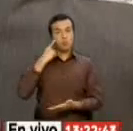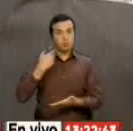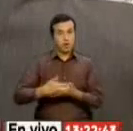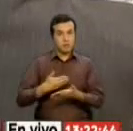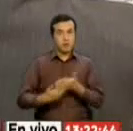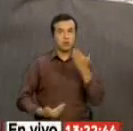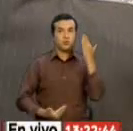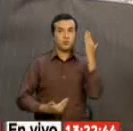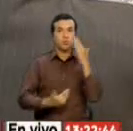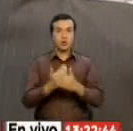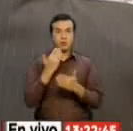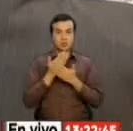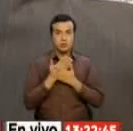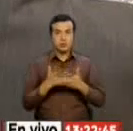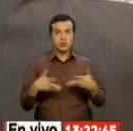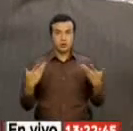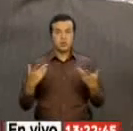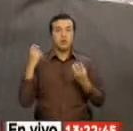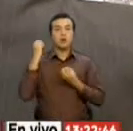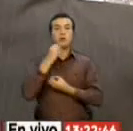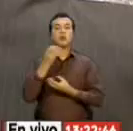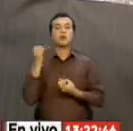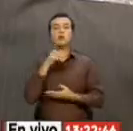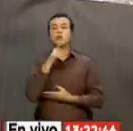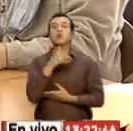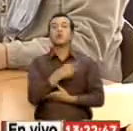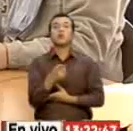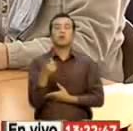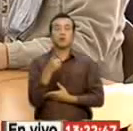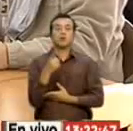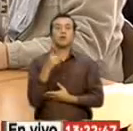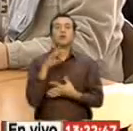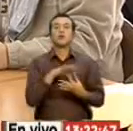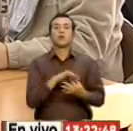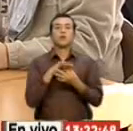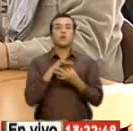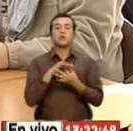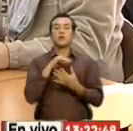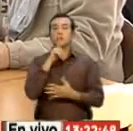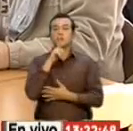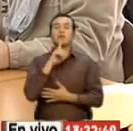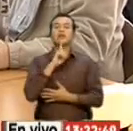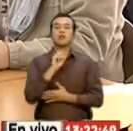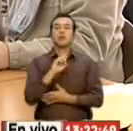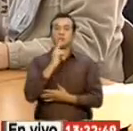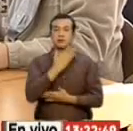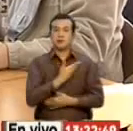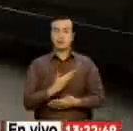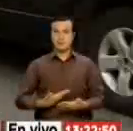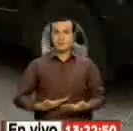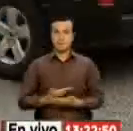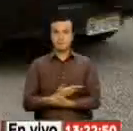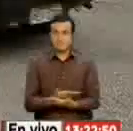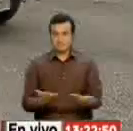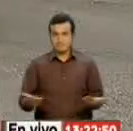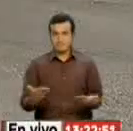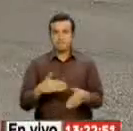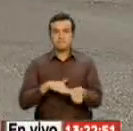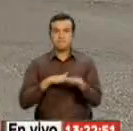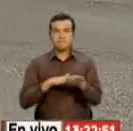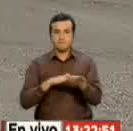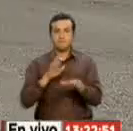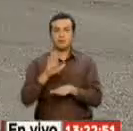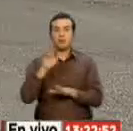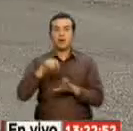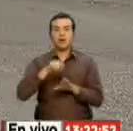para desestimar la información proporcionada por el colaborador cercano al tío del vicepresidente y que también es respaldado por